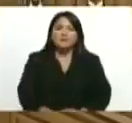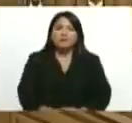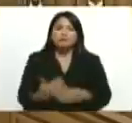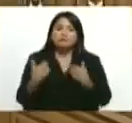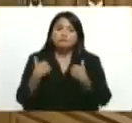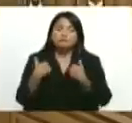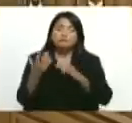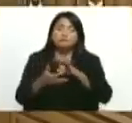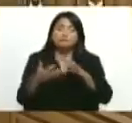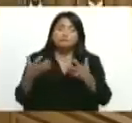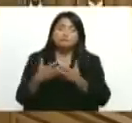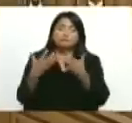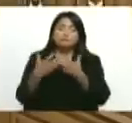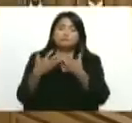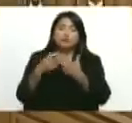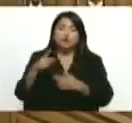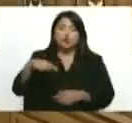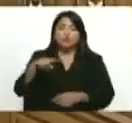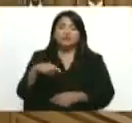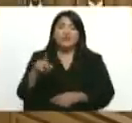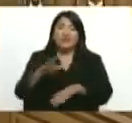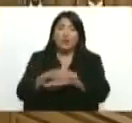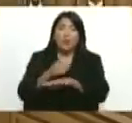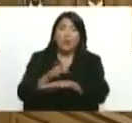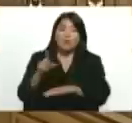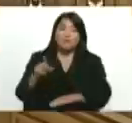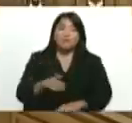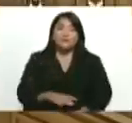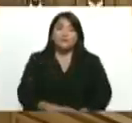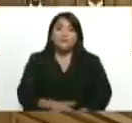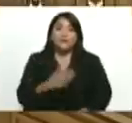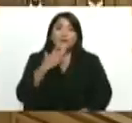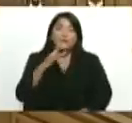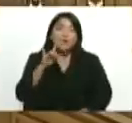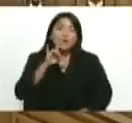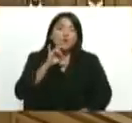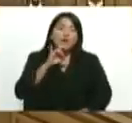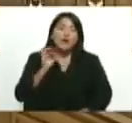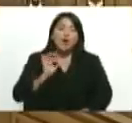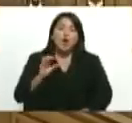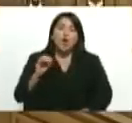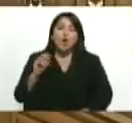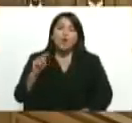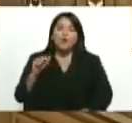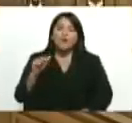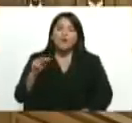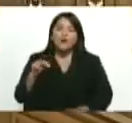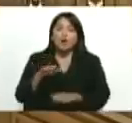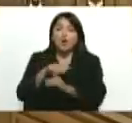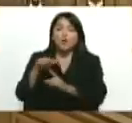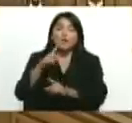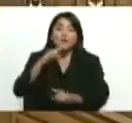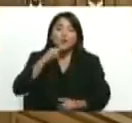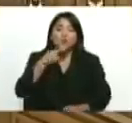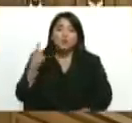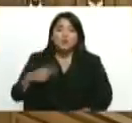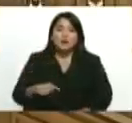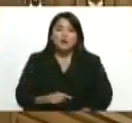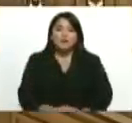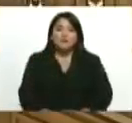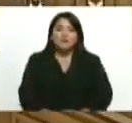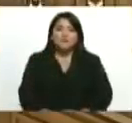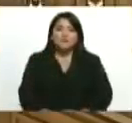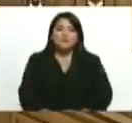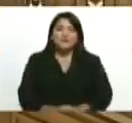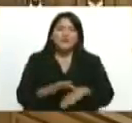ustedes promovieron y sostienen en Ucrania de la OTAN contra Rusia. Eso es lo que deben hacer.